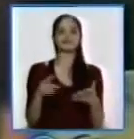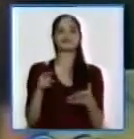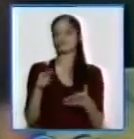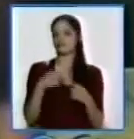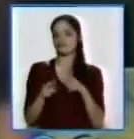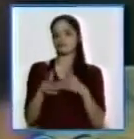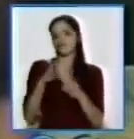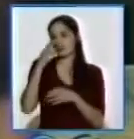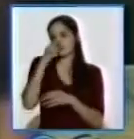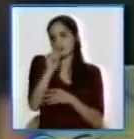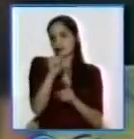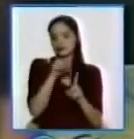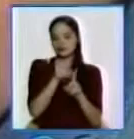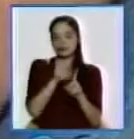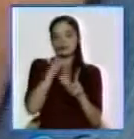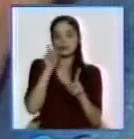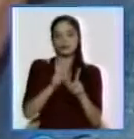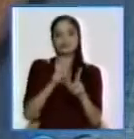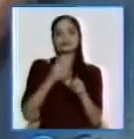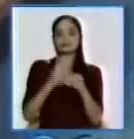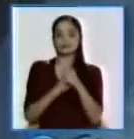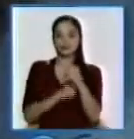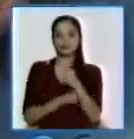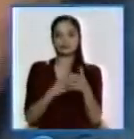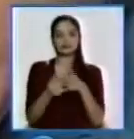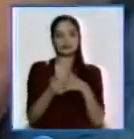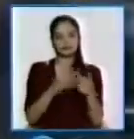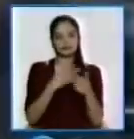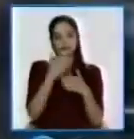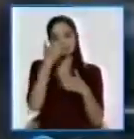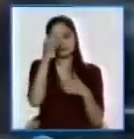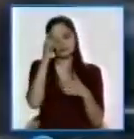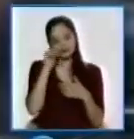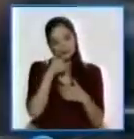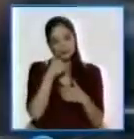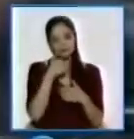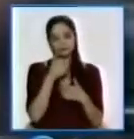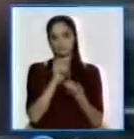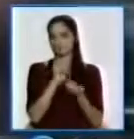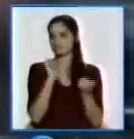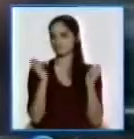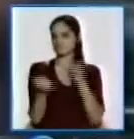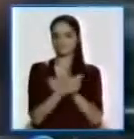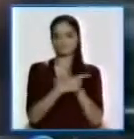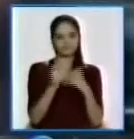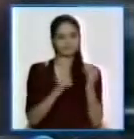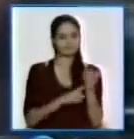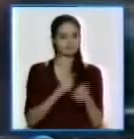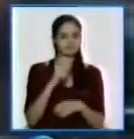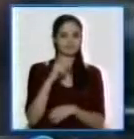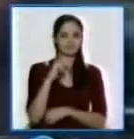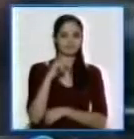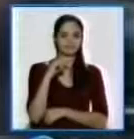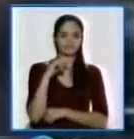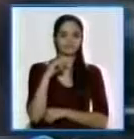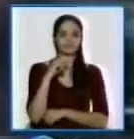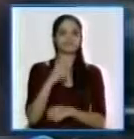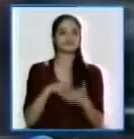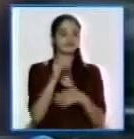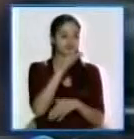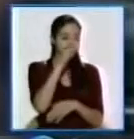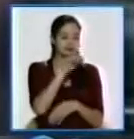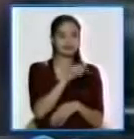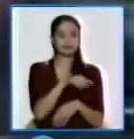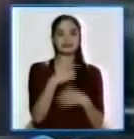quedaba su hija, a quien debía fortalecer en medio de tanto dolor. Pues un cambio total, pues empezando por la niña,